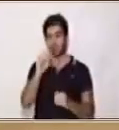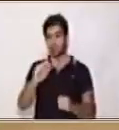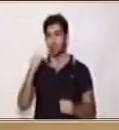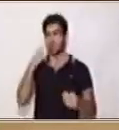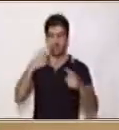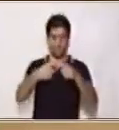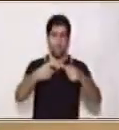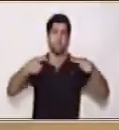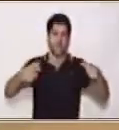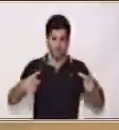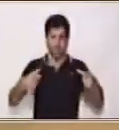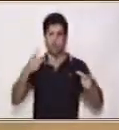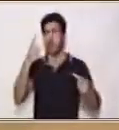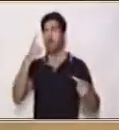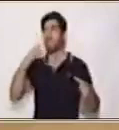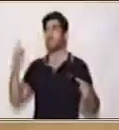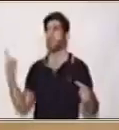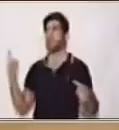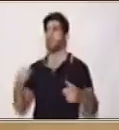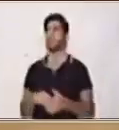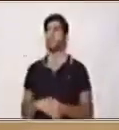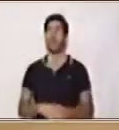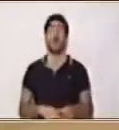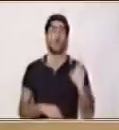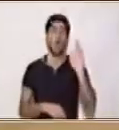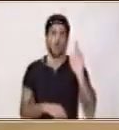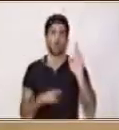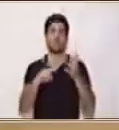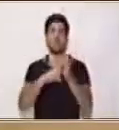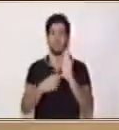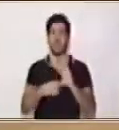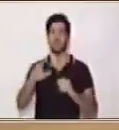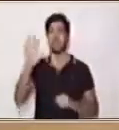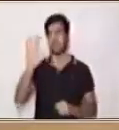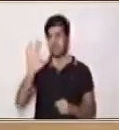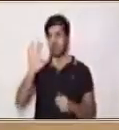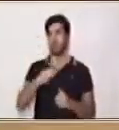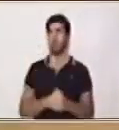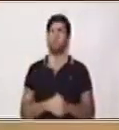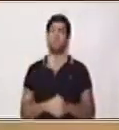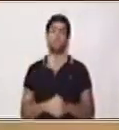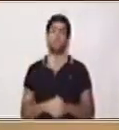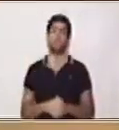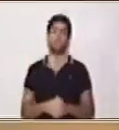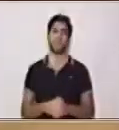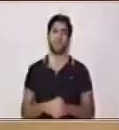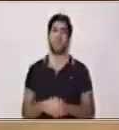mayor. El radio es de 5